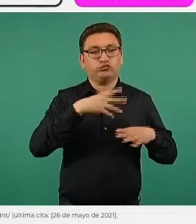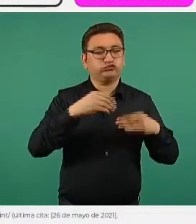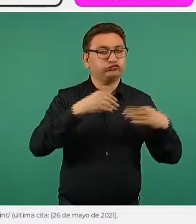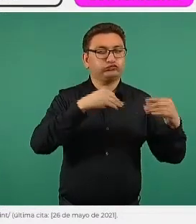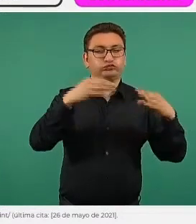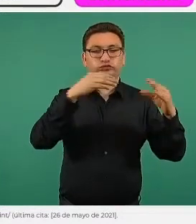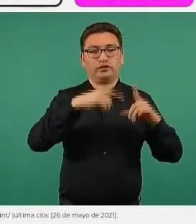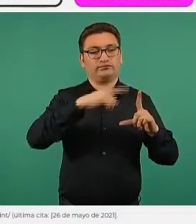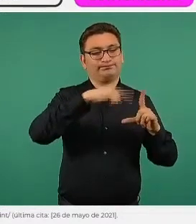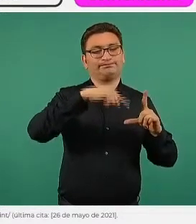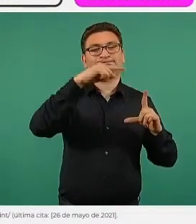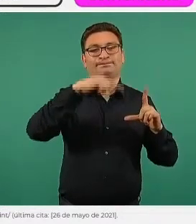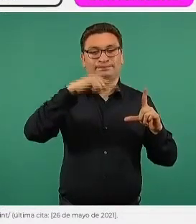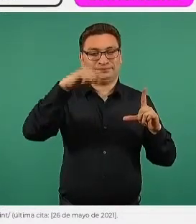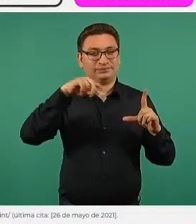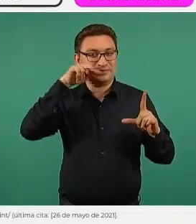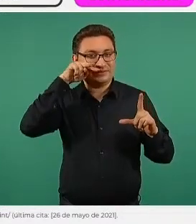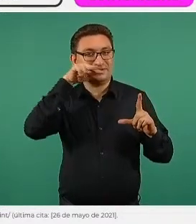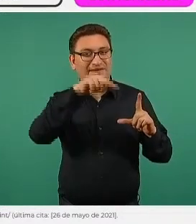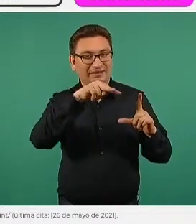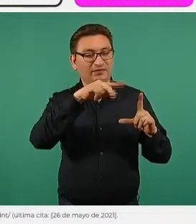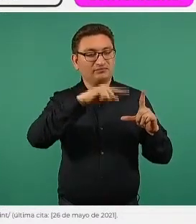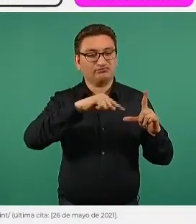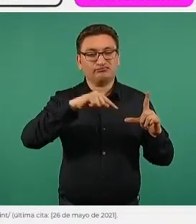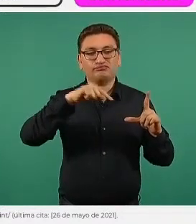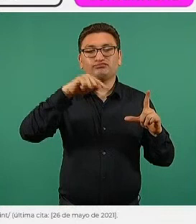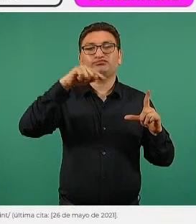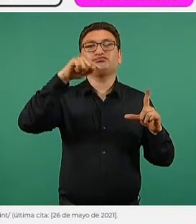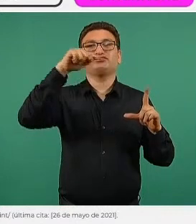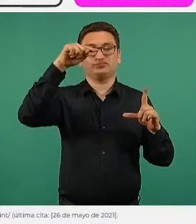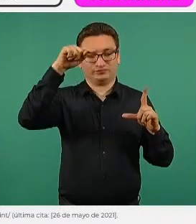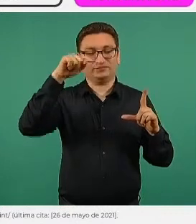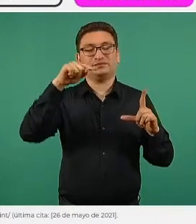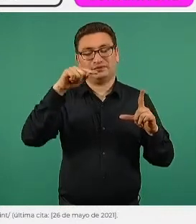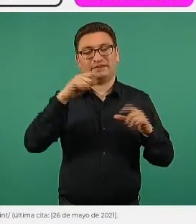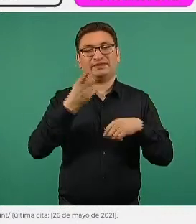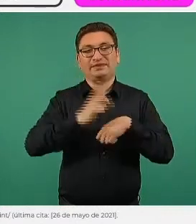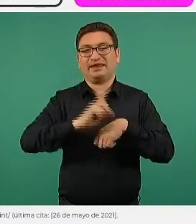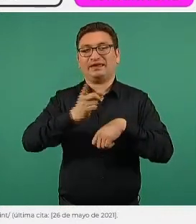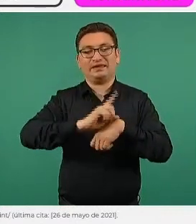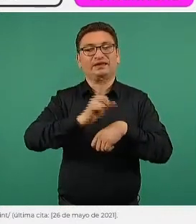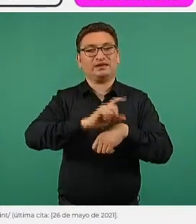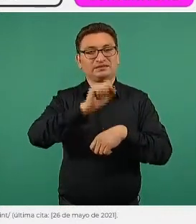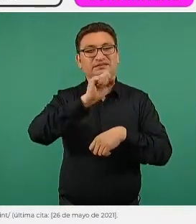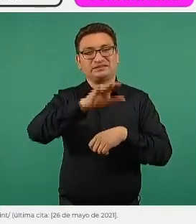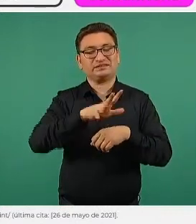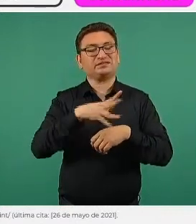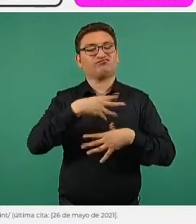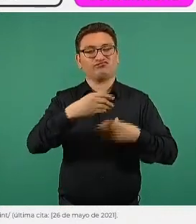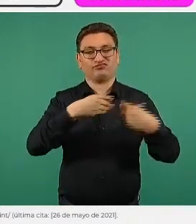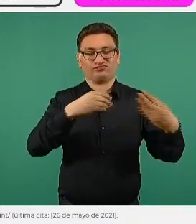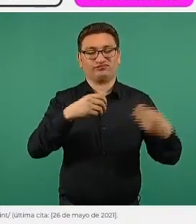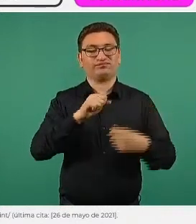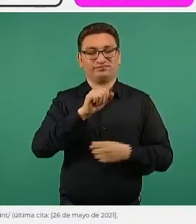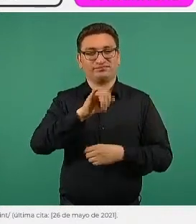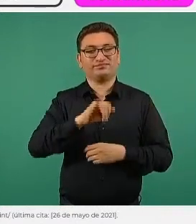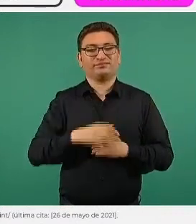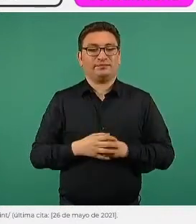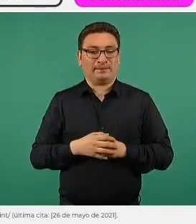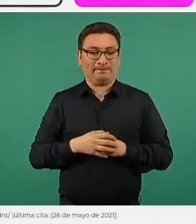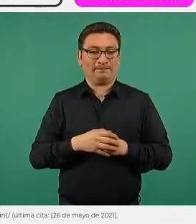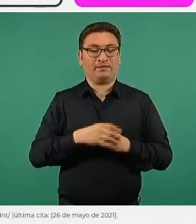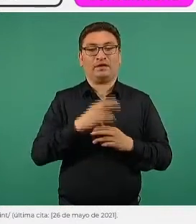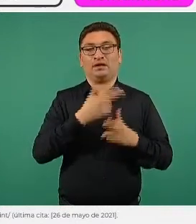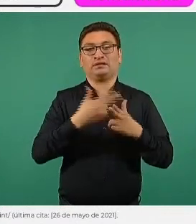gráfica donde, como verán, pues tienen un aumento importante en sus casos diarios confirmados. Tienen hasta